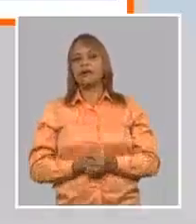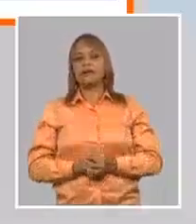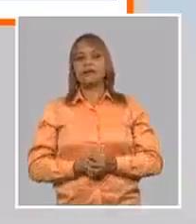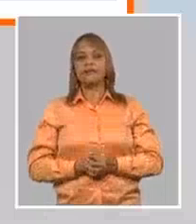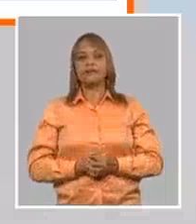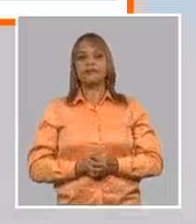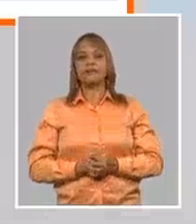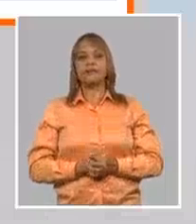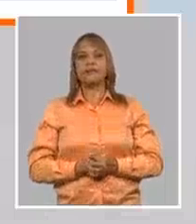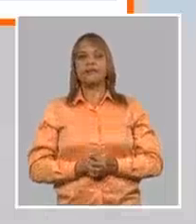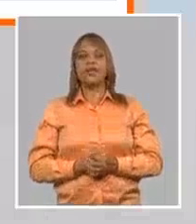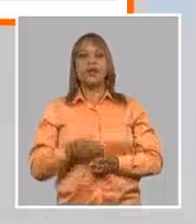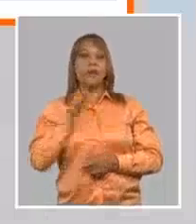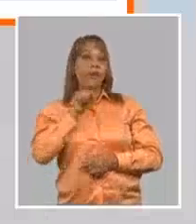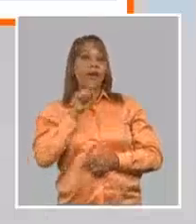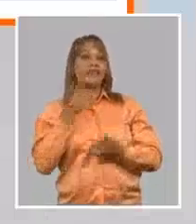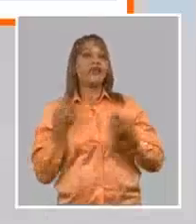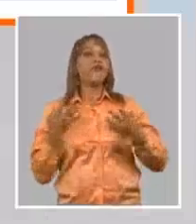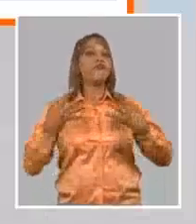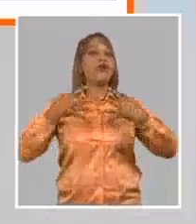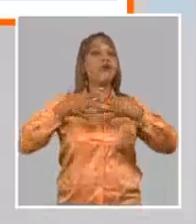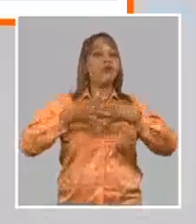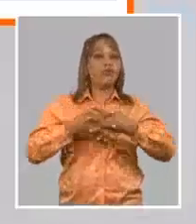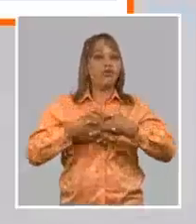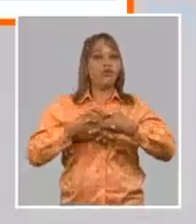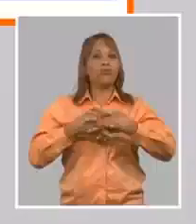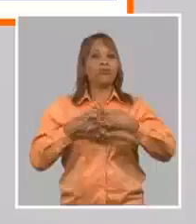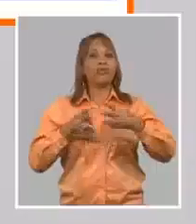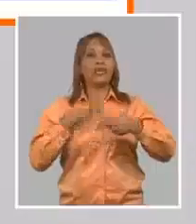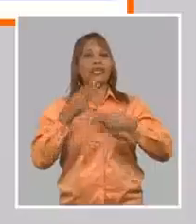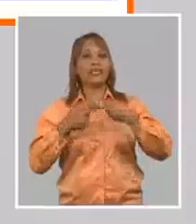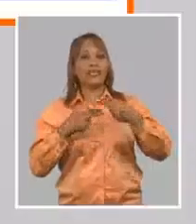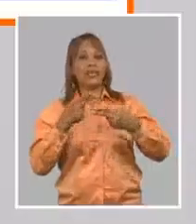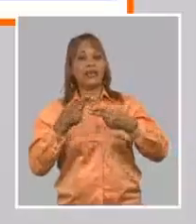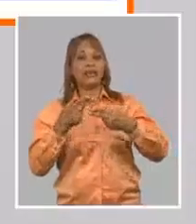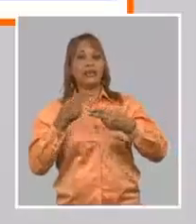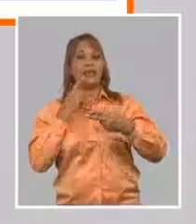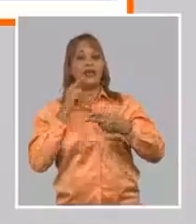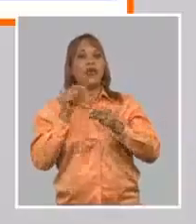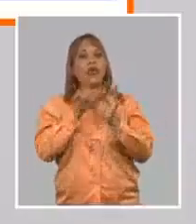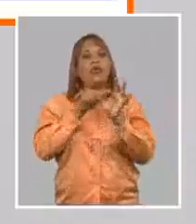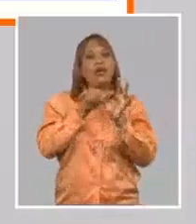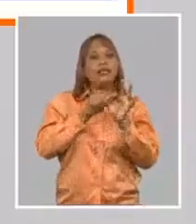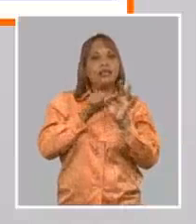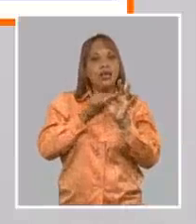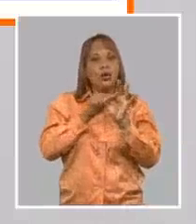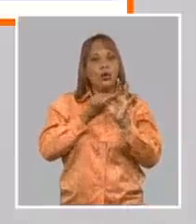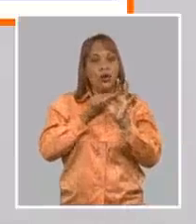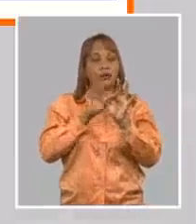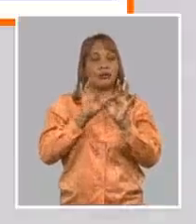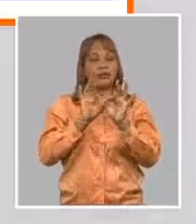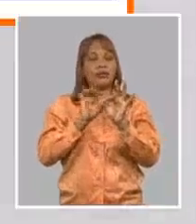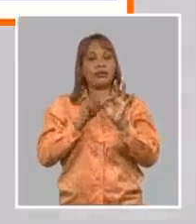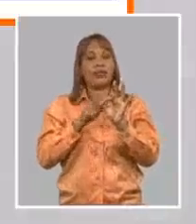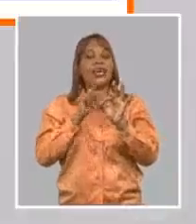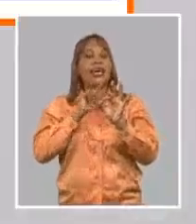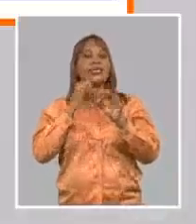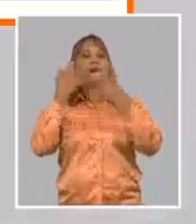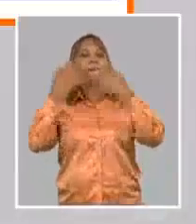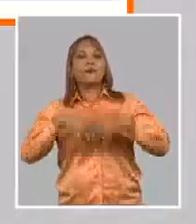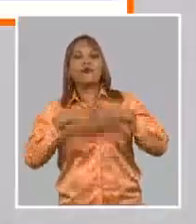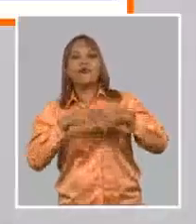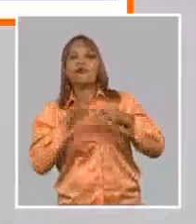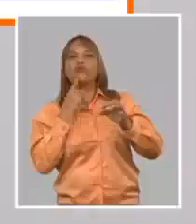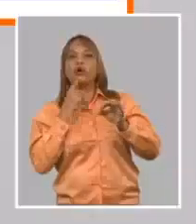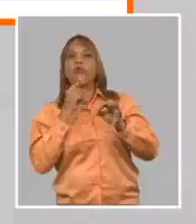dominio unión que se produce en un microorganismo no en una célula organismo superior que es la que produce una